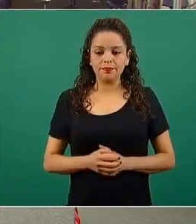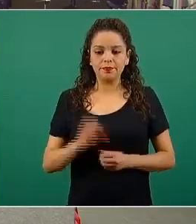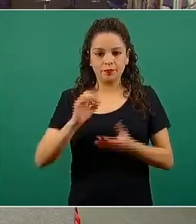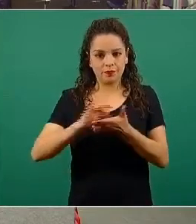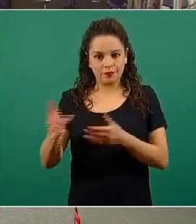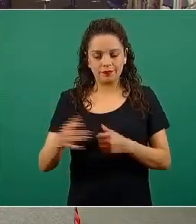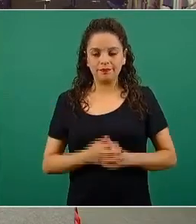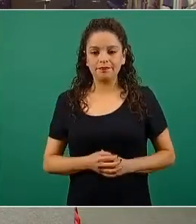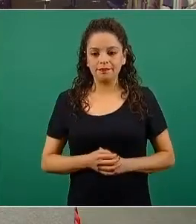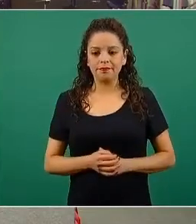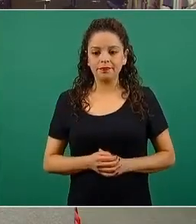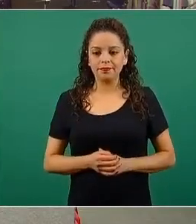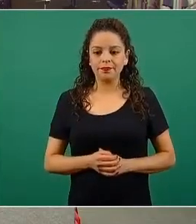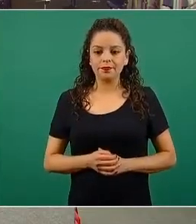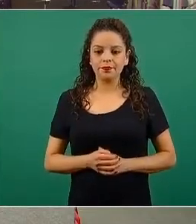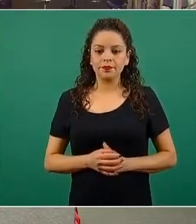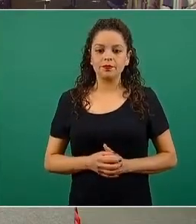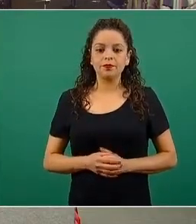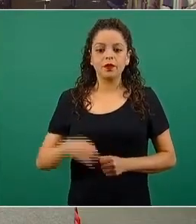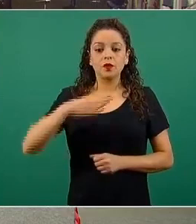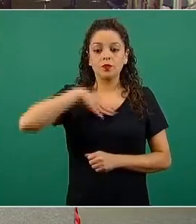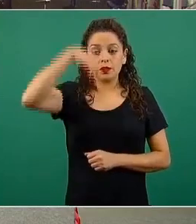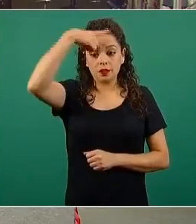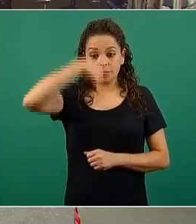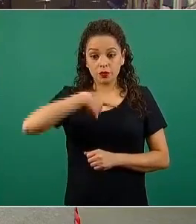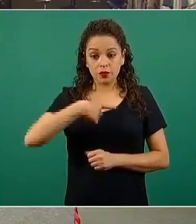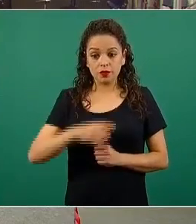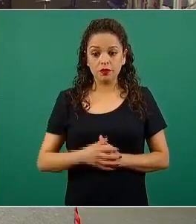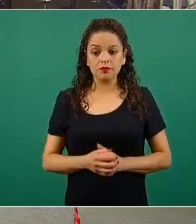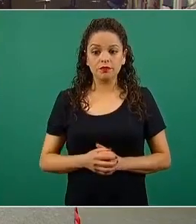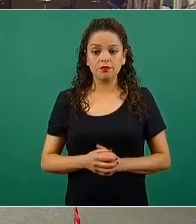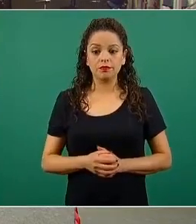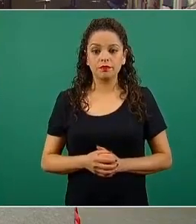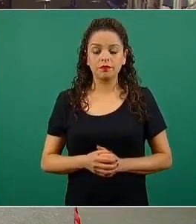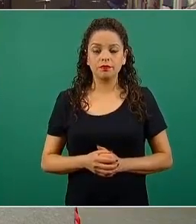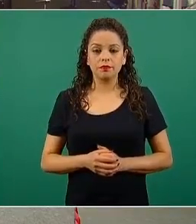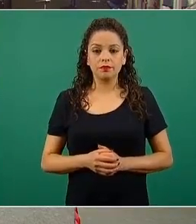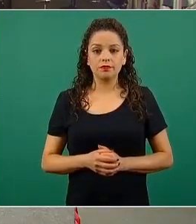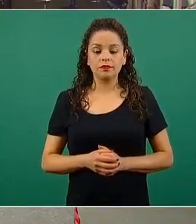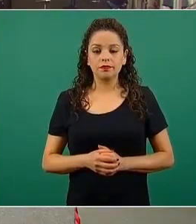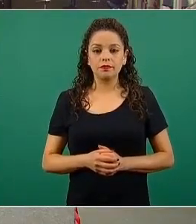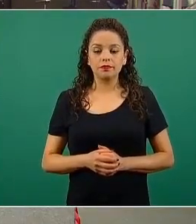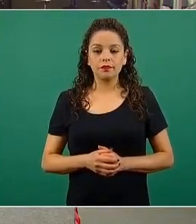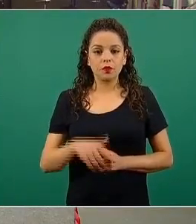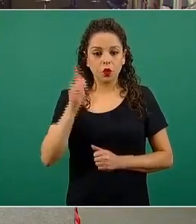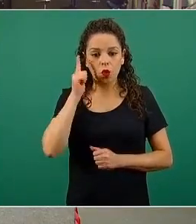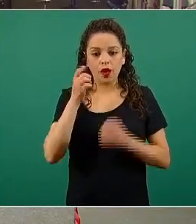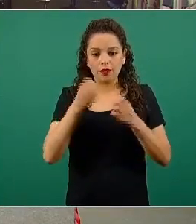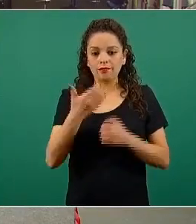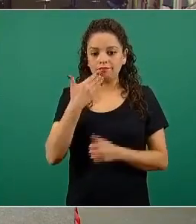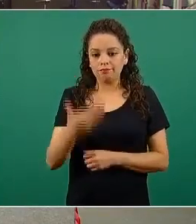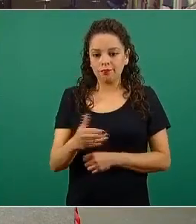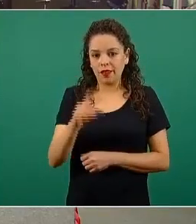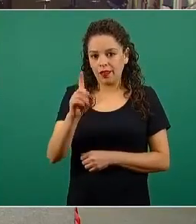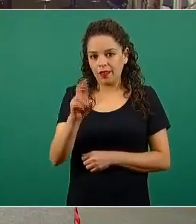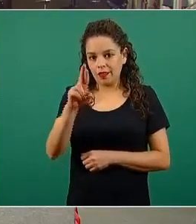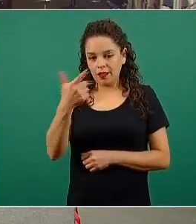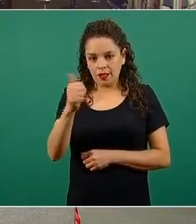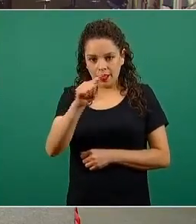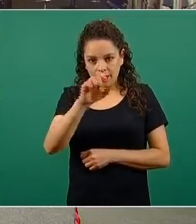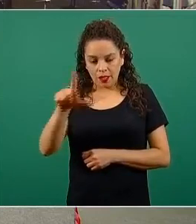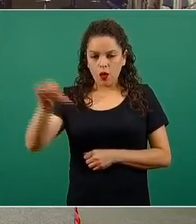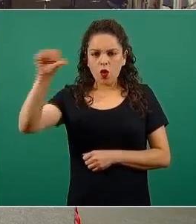Gracias. Muy buenas noches. Espero que esté todavía el doctor Gatell. Hoy en el